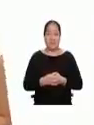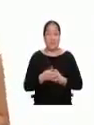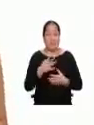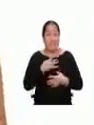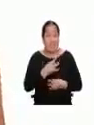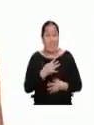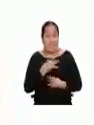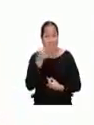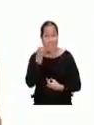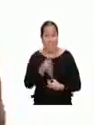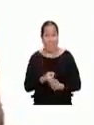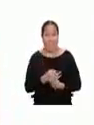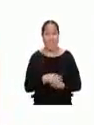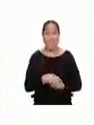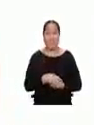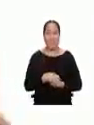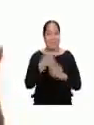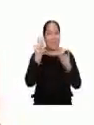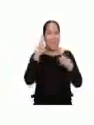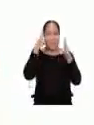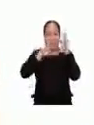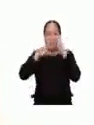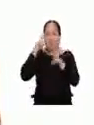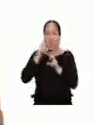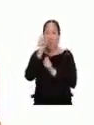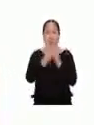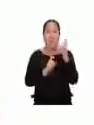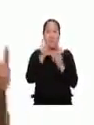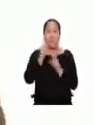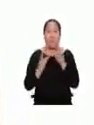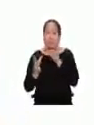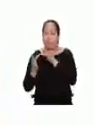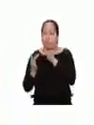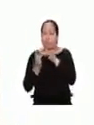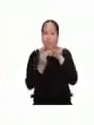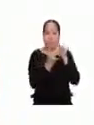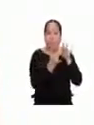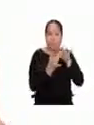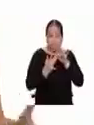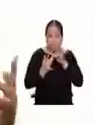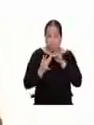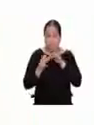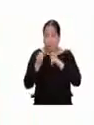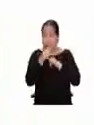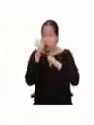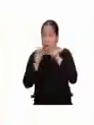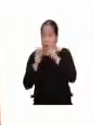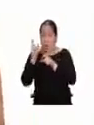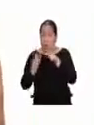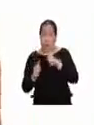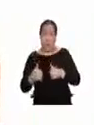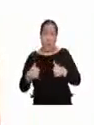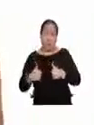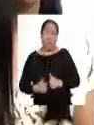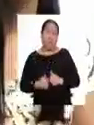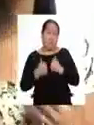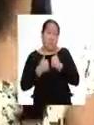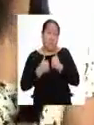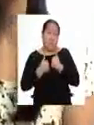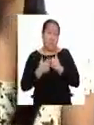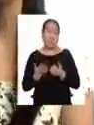Súper interesante, ¿verdad? Como hemos visto, los seres humanos nos relacionamos constantemente con otros seres vivos y con su